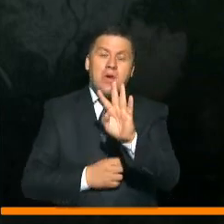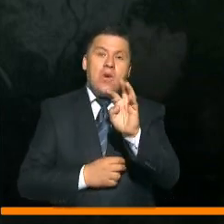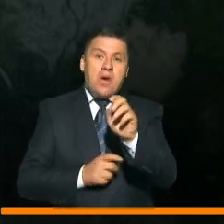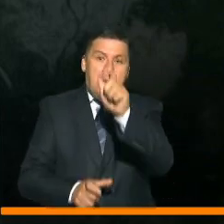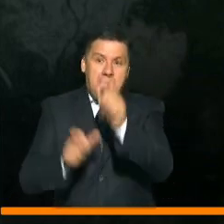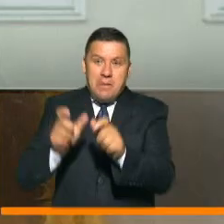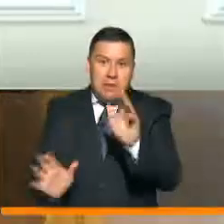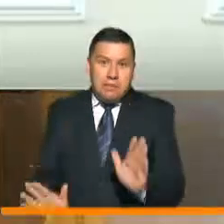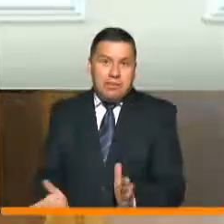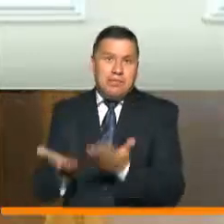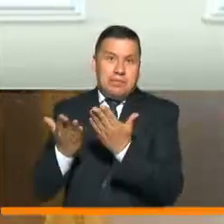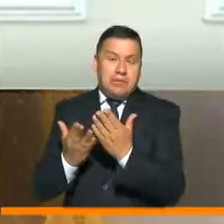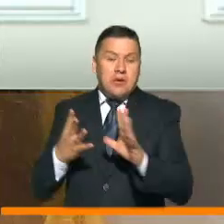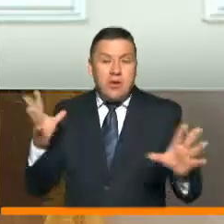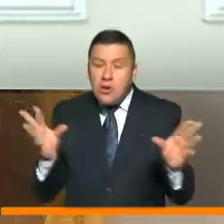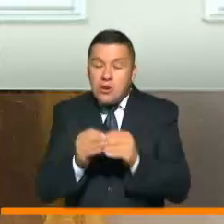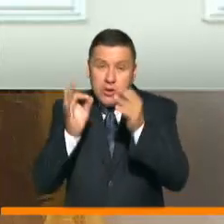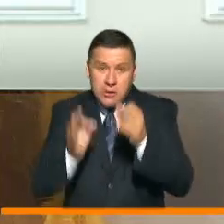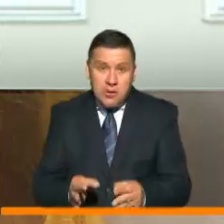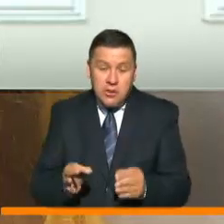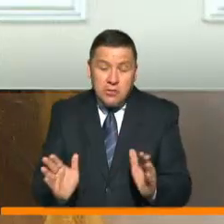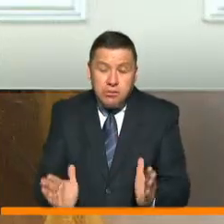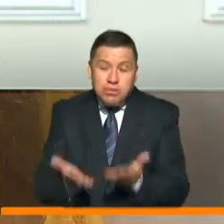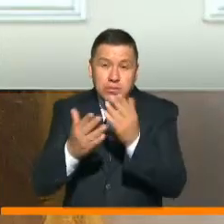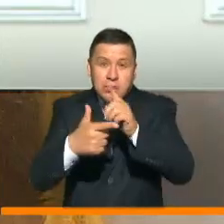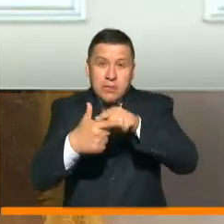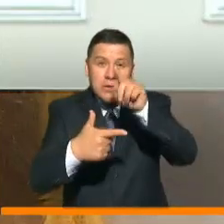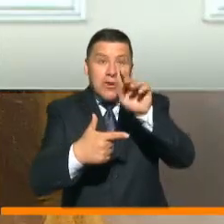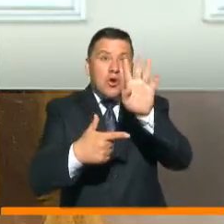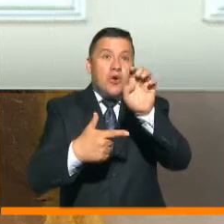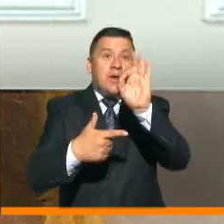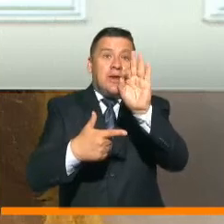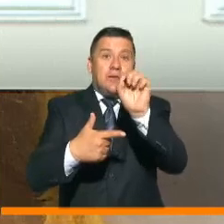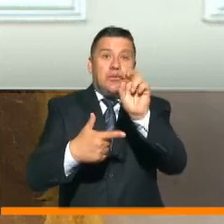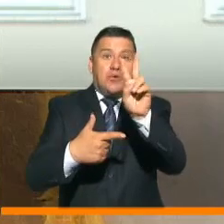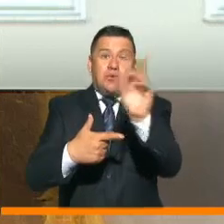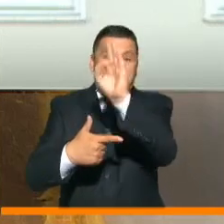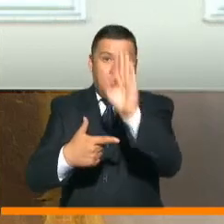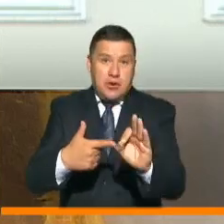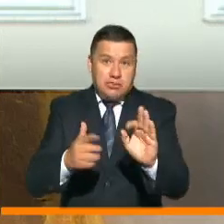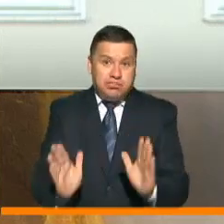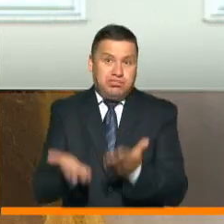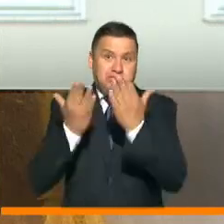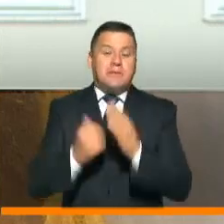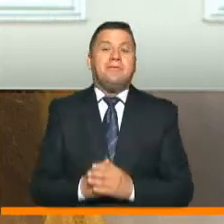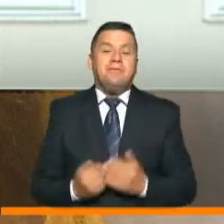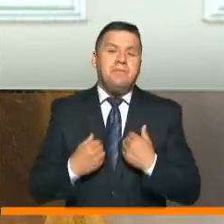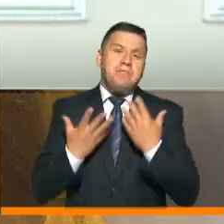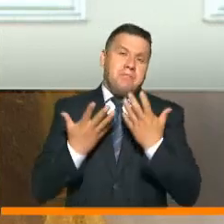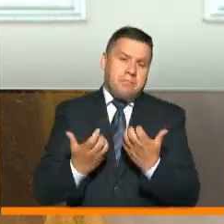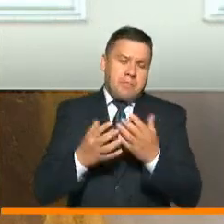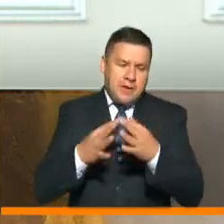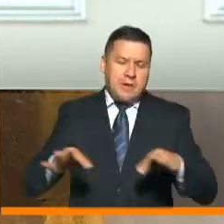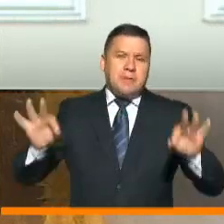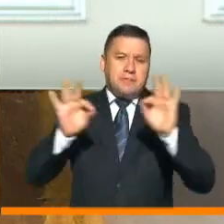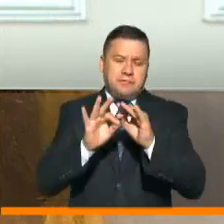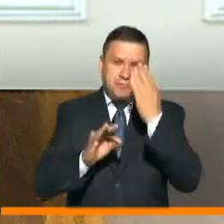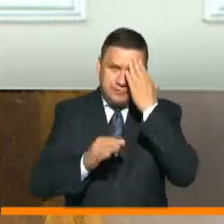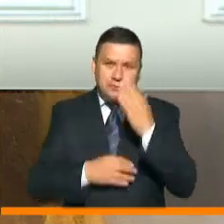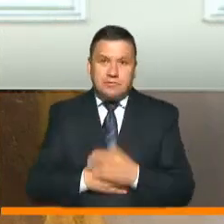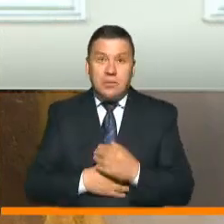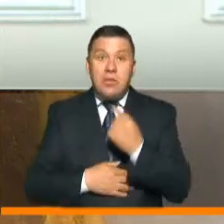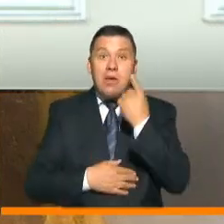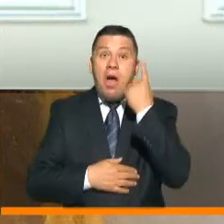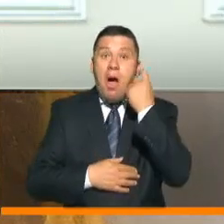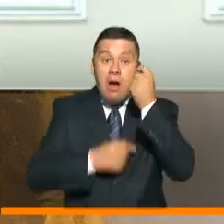16.748 recuperados para un total de recuperación del 93.2%. También quisiera destacar que a corte del